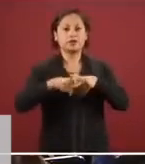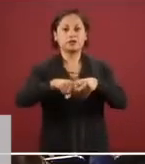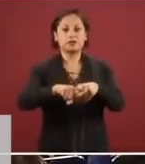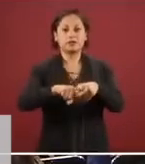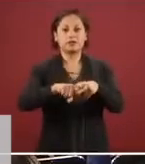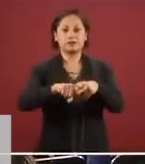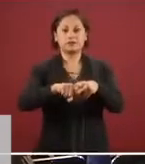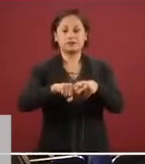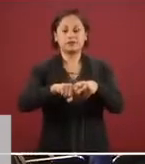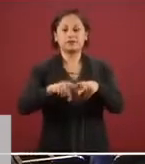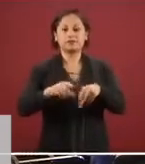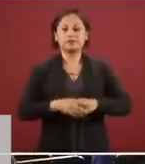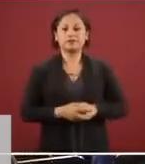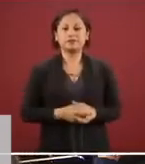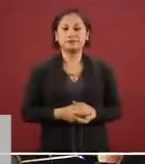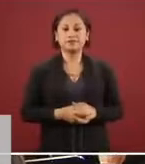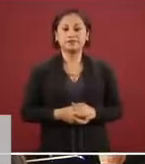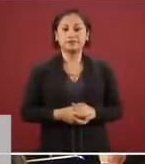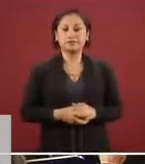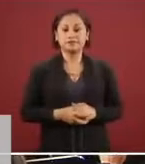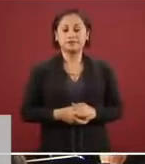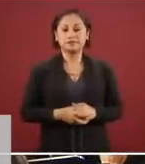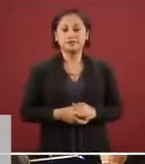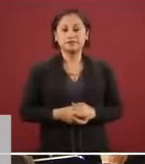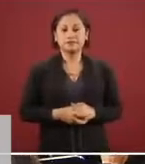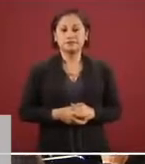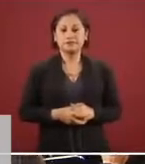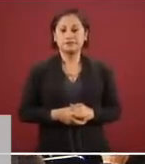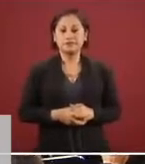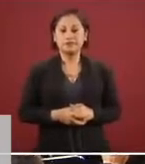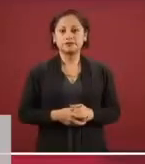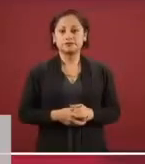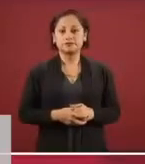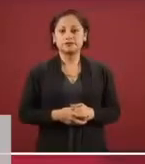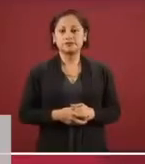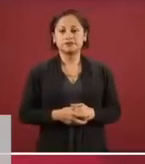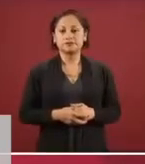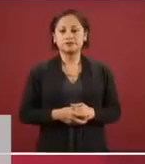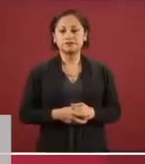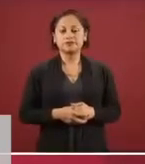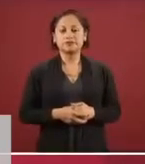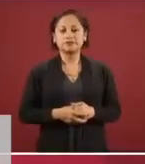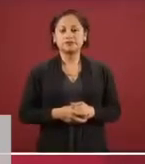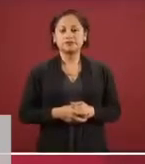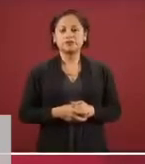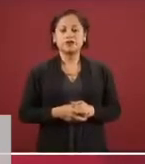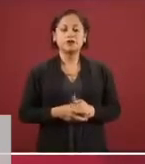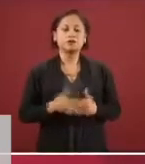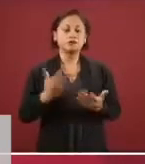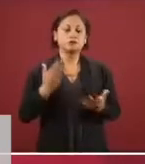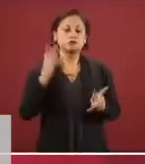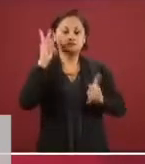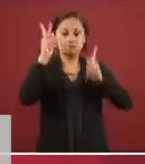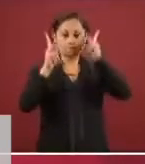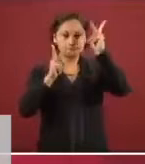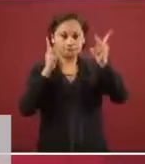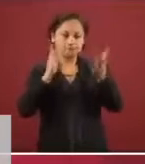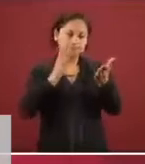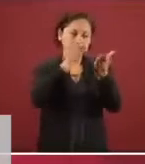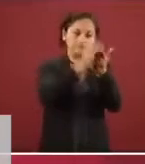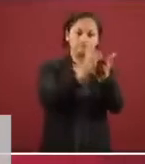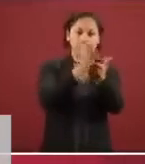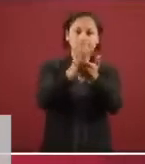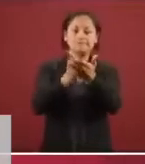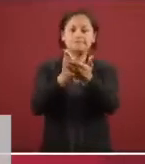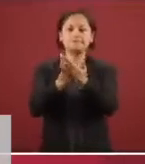Garantiza que los afores de los trabajadores serán protegidos ante cualquier crisis que pudiese presentarse y se vigilarán los rendimientos y montos de este ahorro para